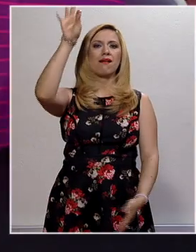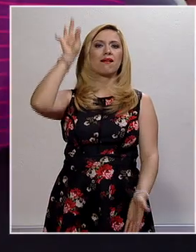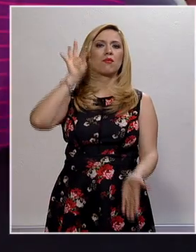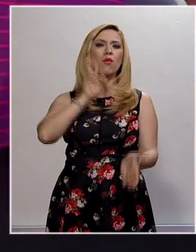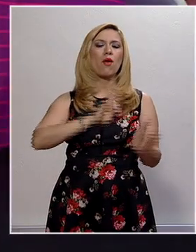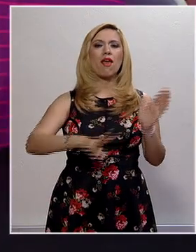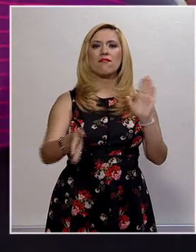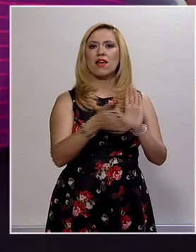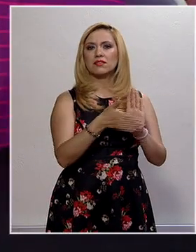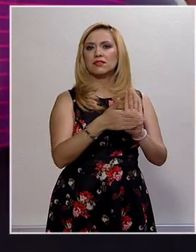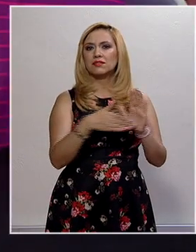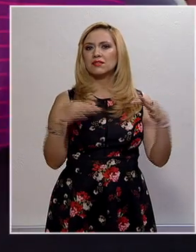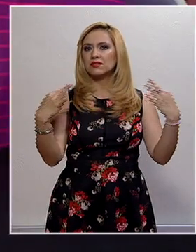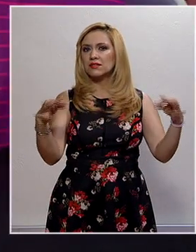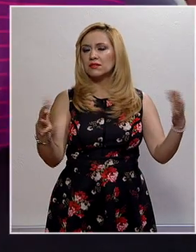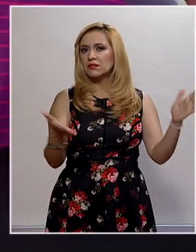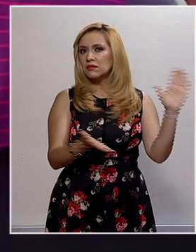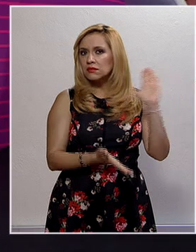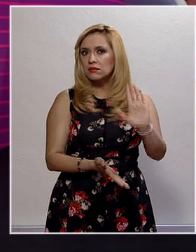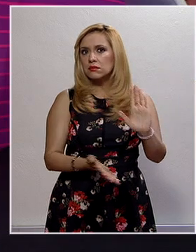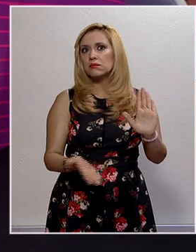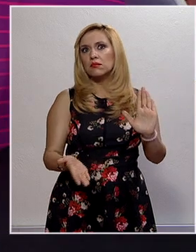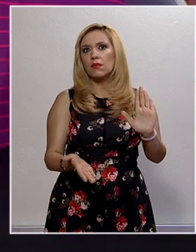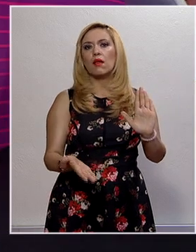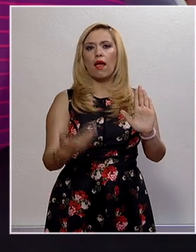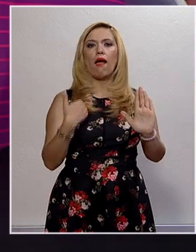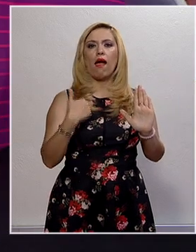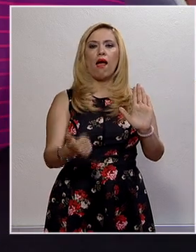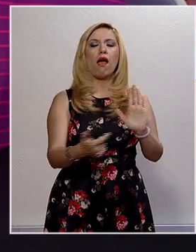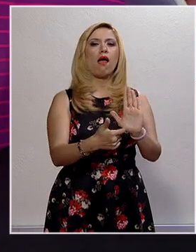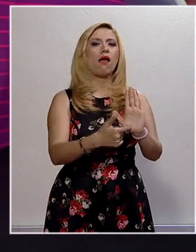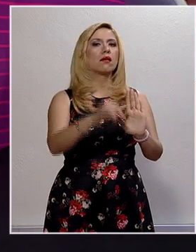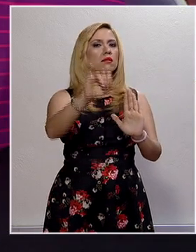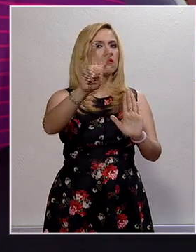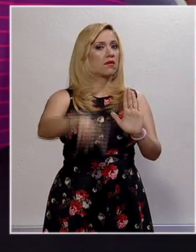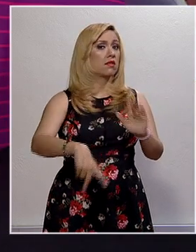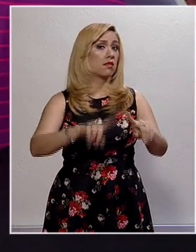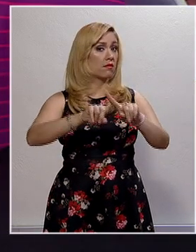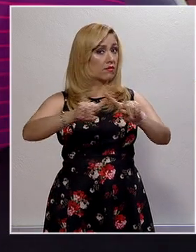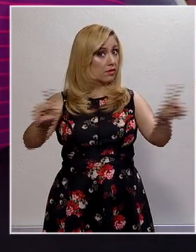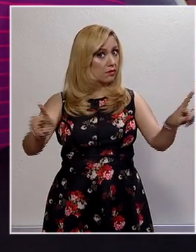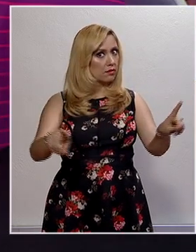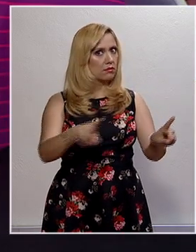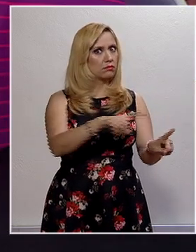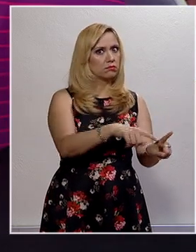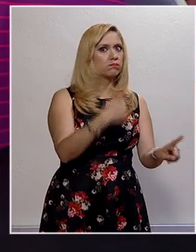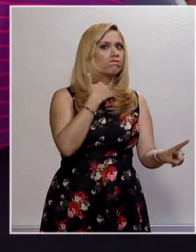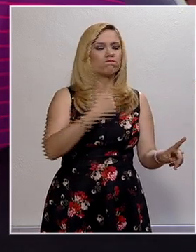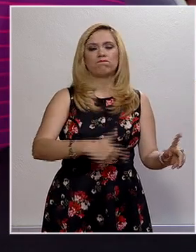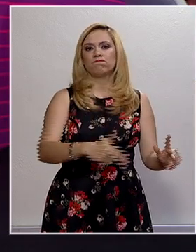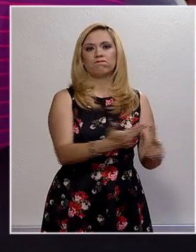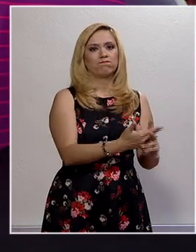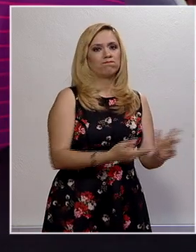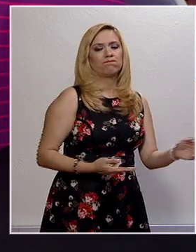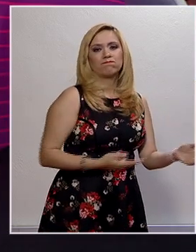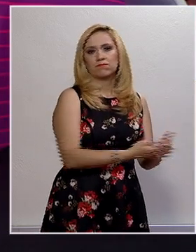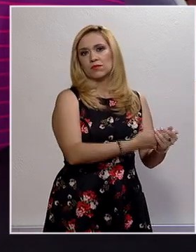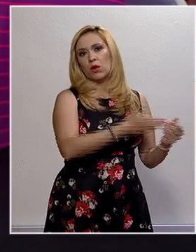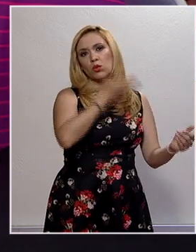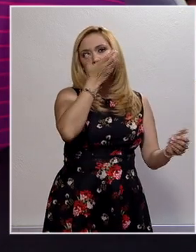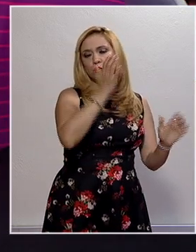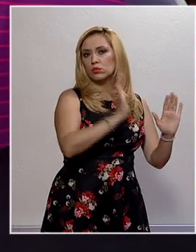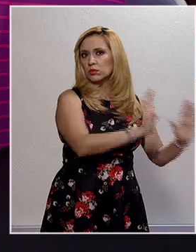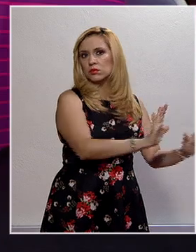prueba, por ejemplo, que te permitan establecer que este es un tipo penal distinto a un homicidio que